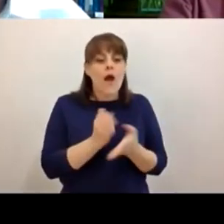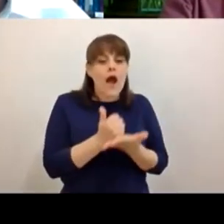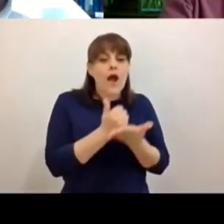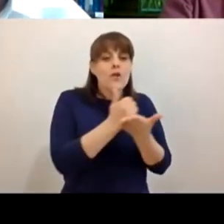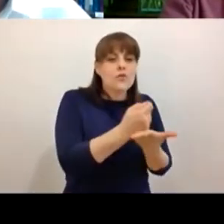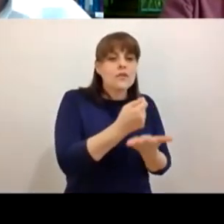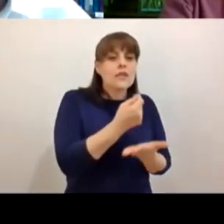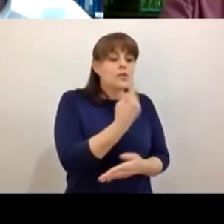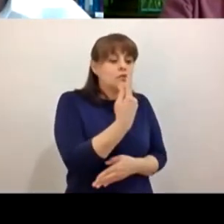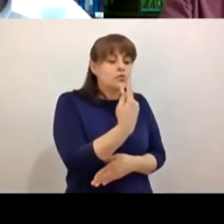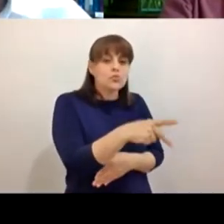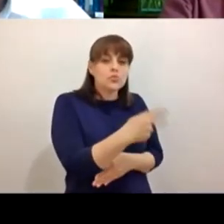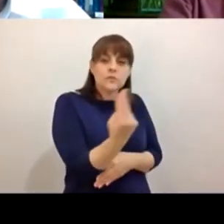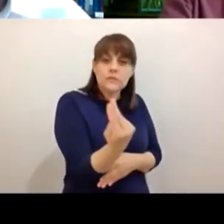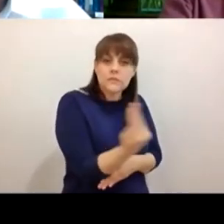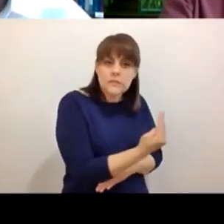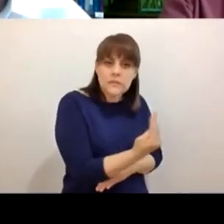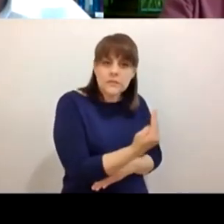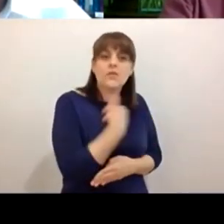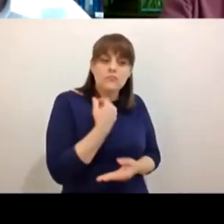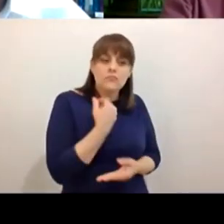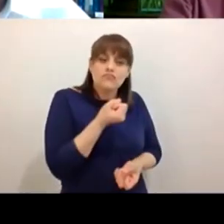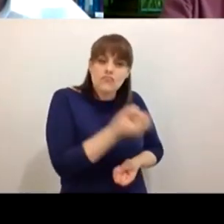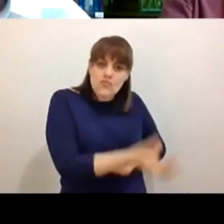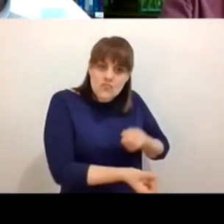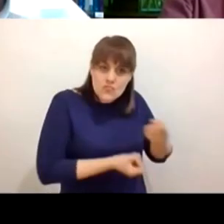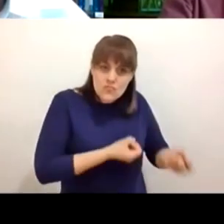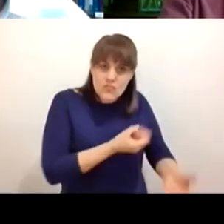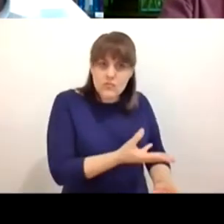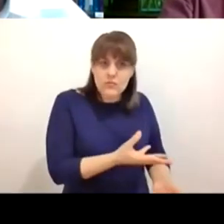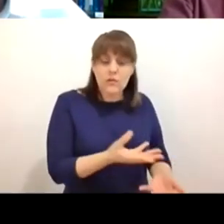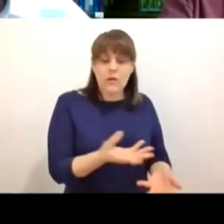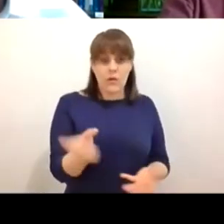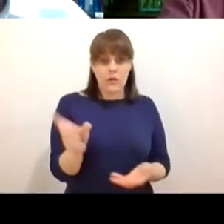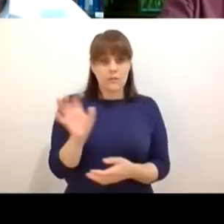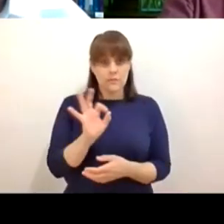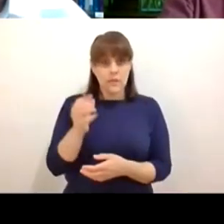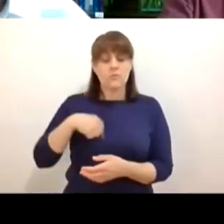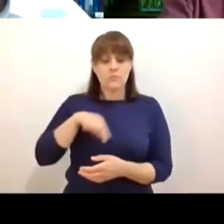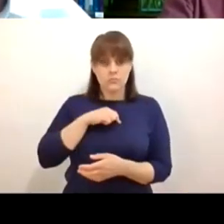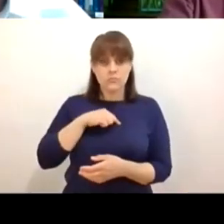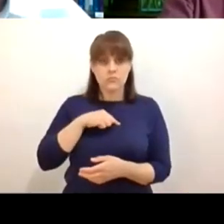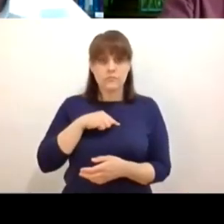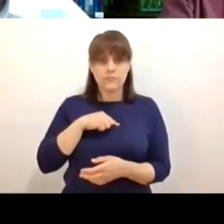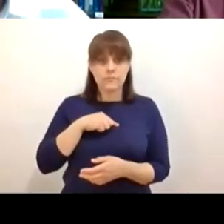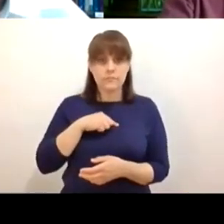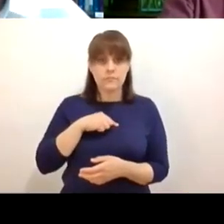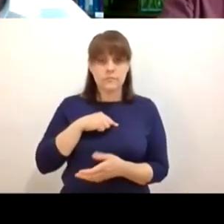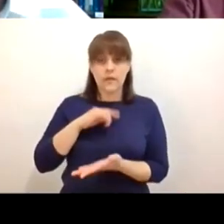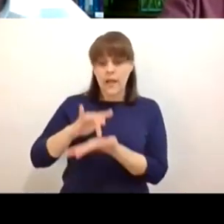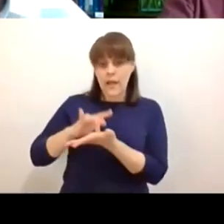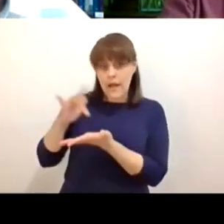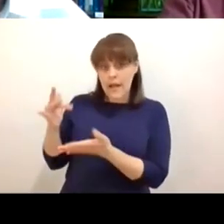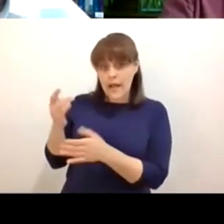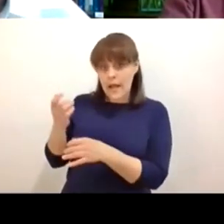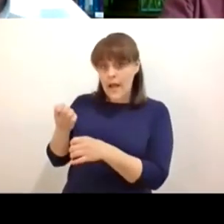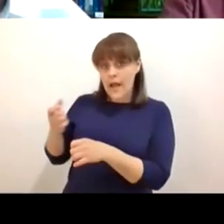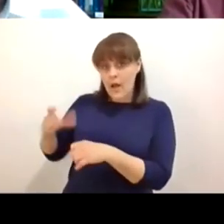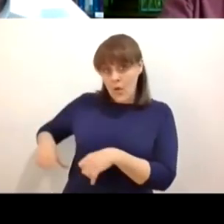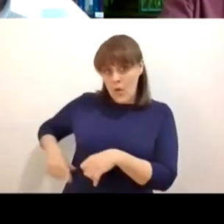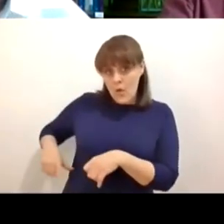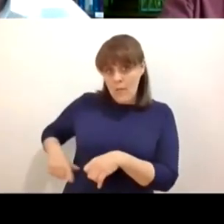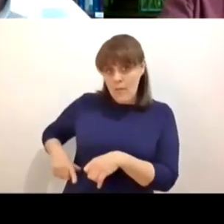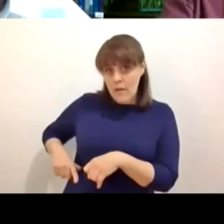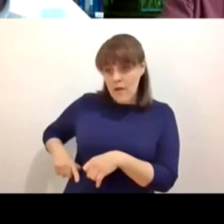adolescentes. En el momento en que logremos tener con la Rectoría del Estado una política